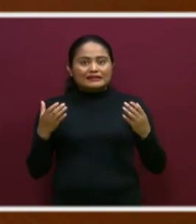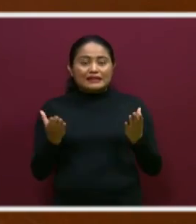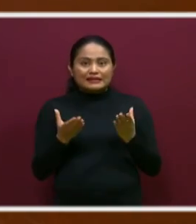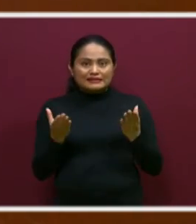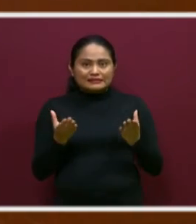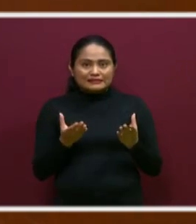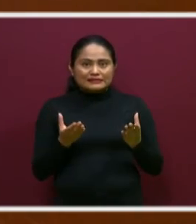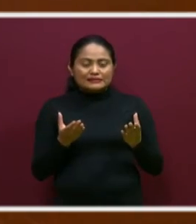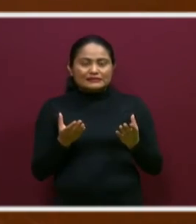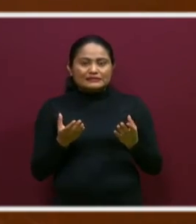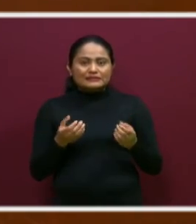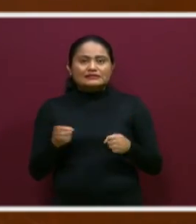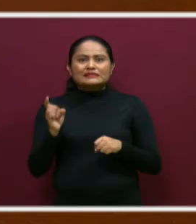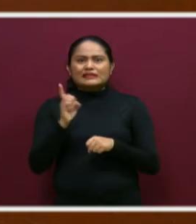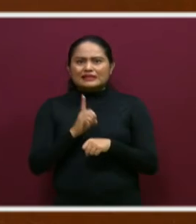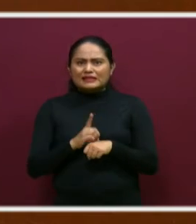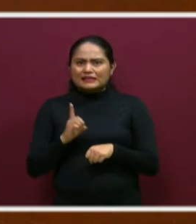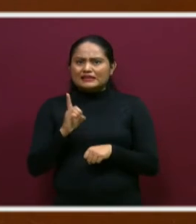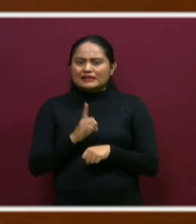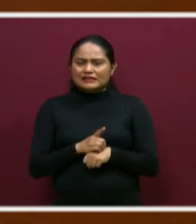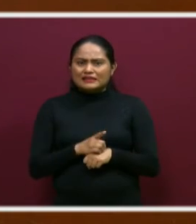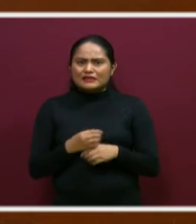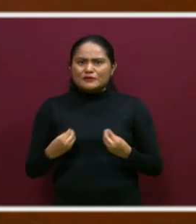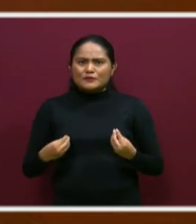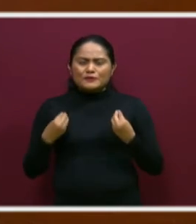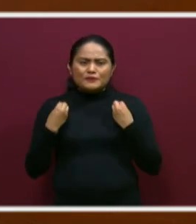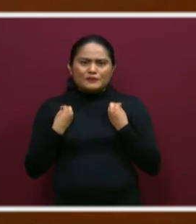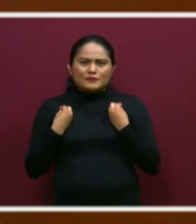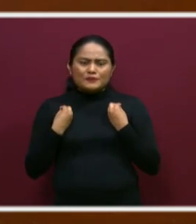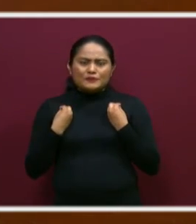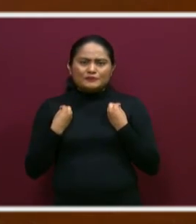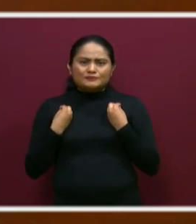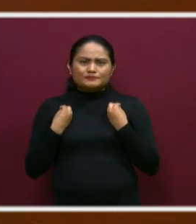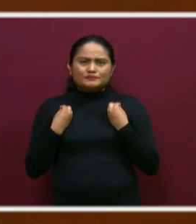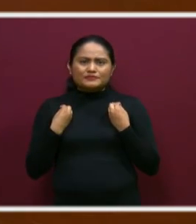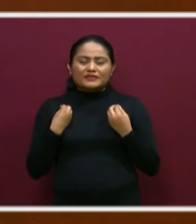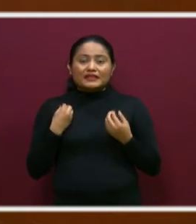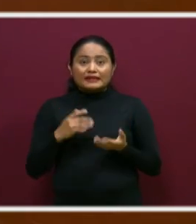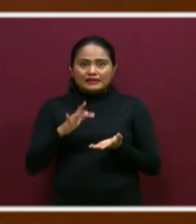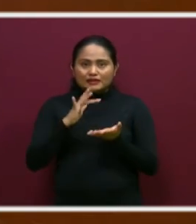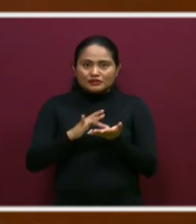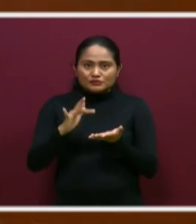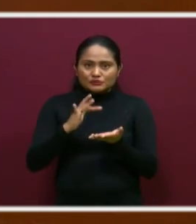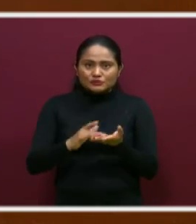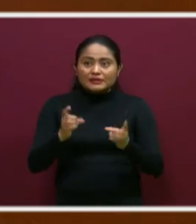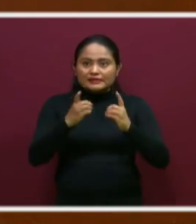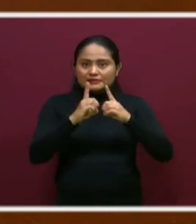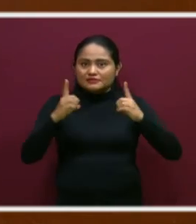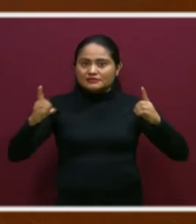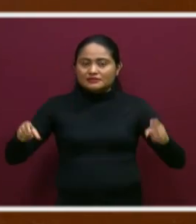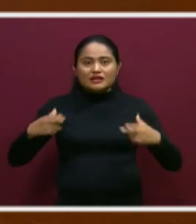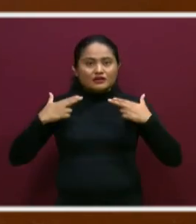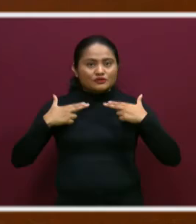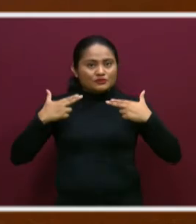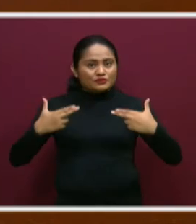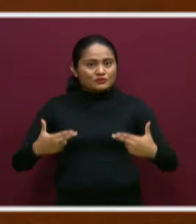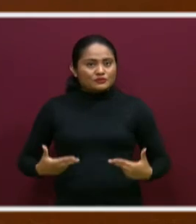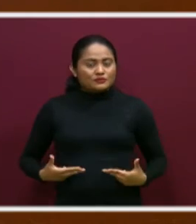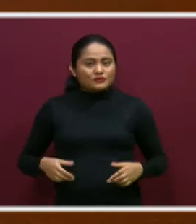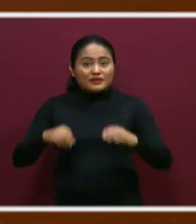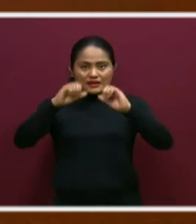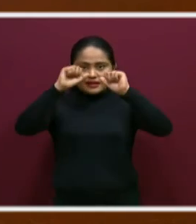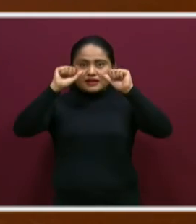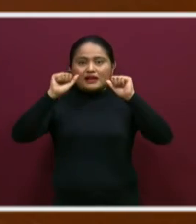es algo fundamental que contribuye al desarrollo personal al desarrollo humano y el arte